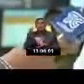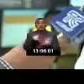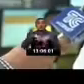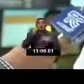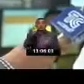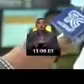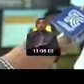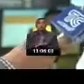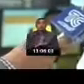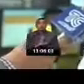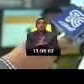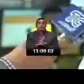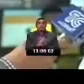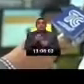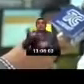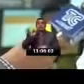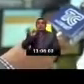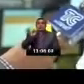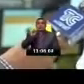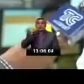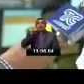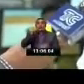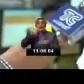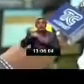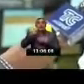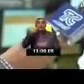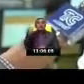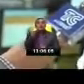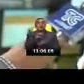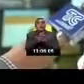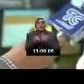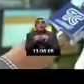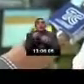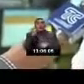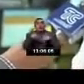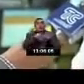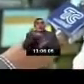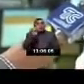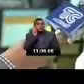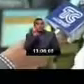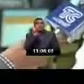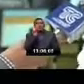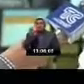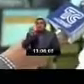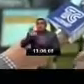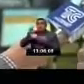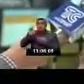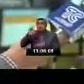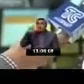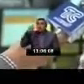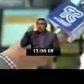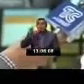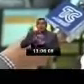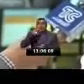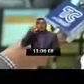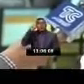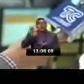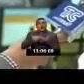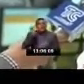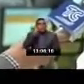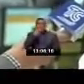suspendidas, eso es una resolución del COE. Lo único que se aprobó son planes pilotos en determinados colegios que tienen la aprobación de padres de colegios para